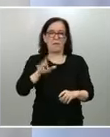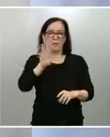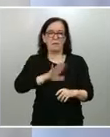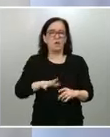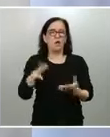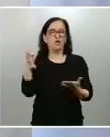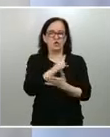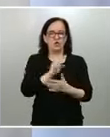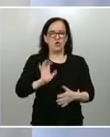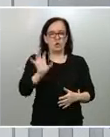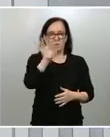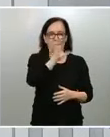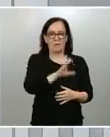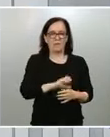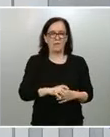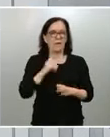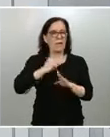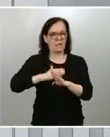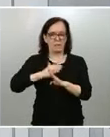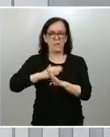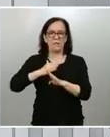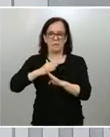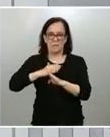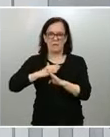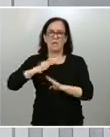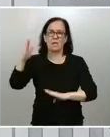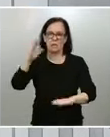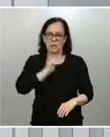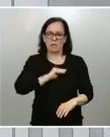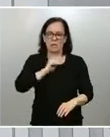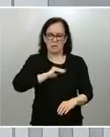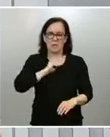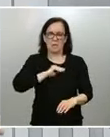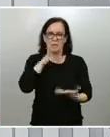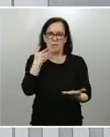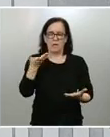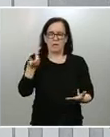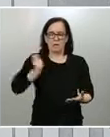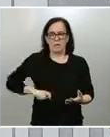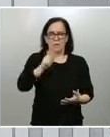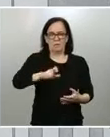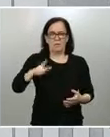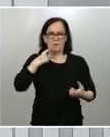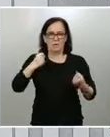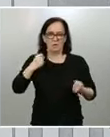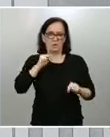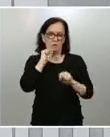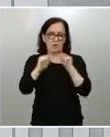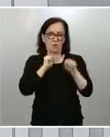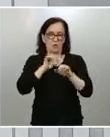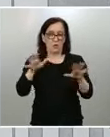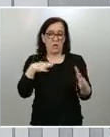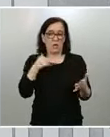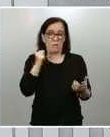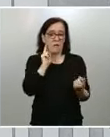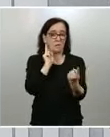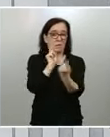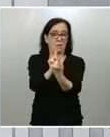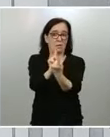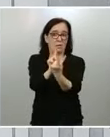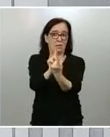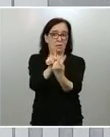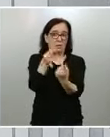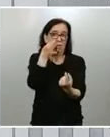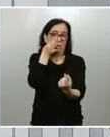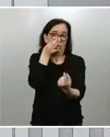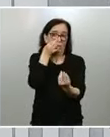niveles muy altos de tasas de profesiones sanitarios contagiados son los profesionales que están en primera línea del combate contra el